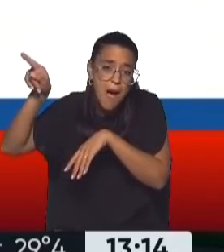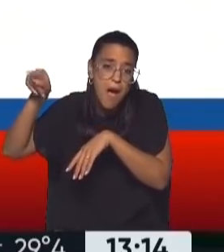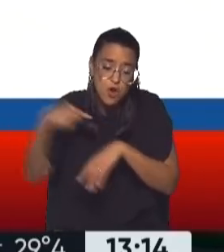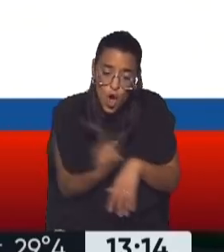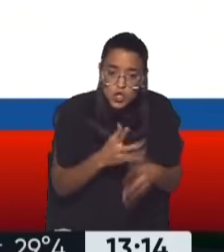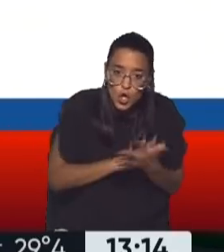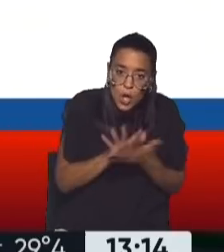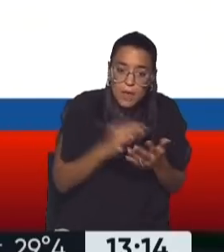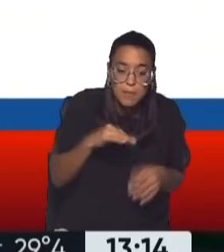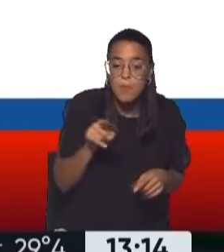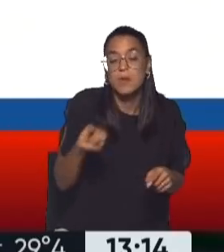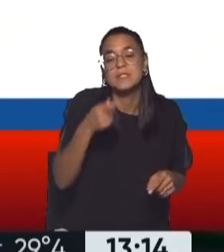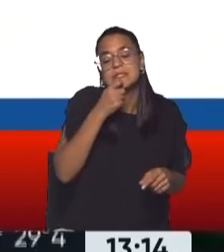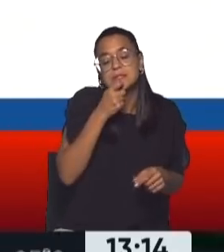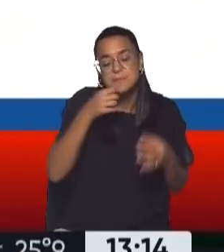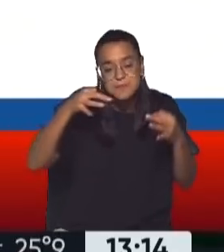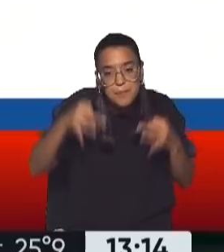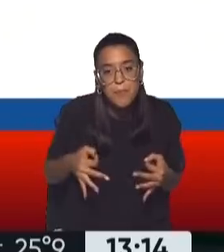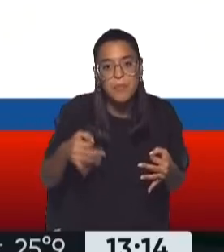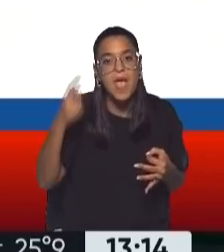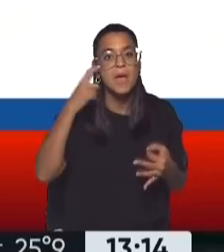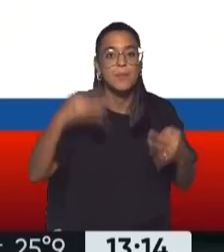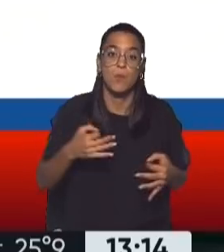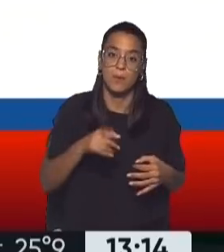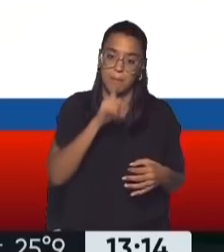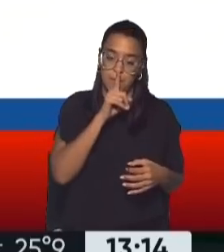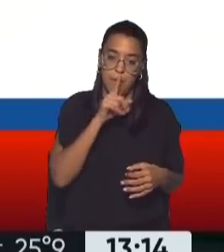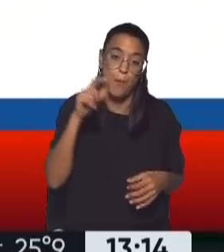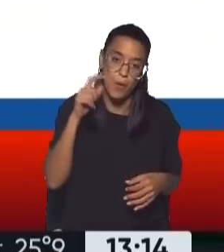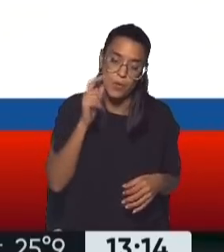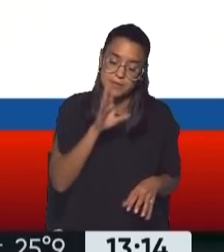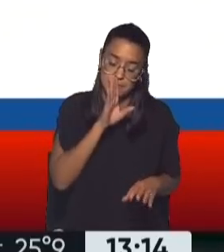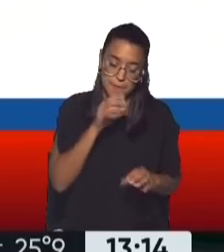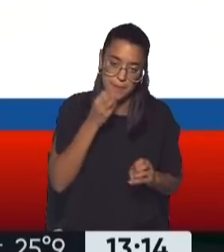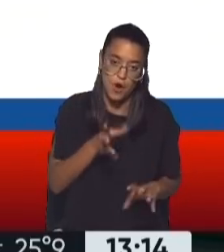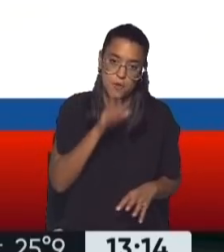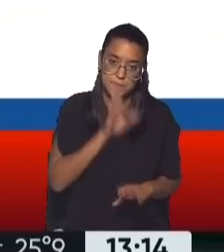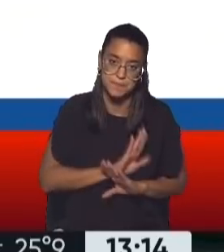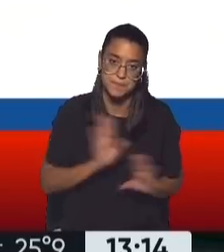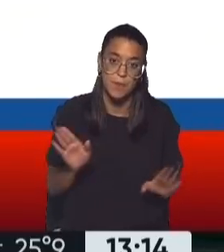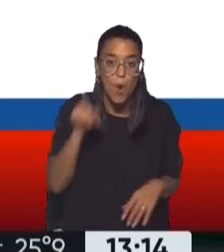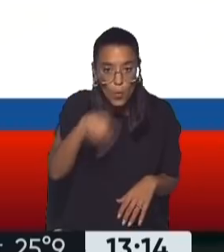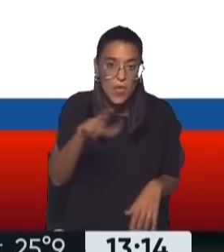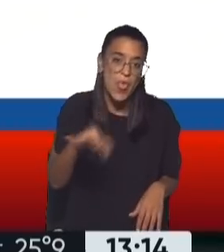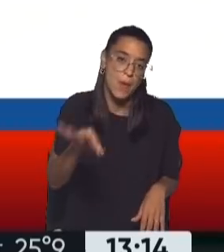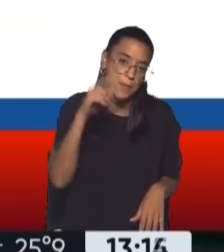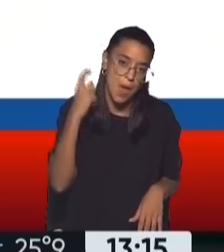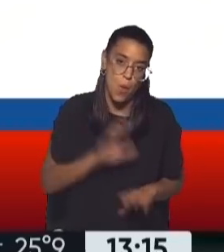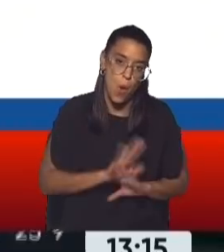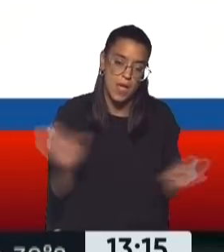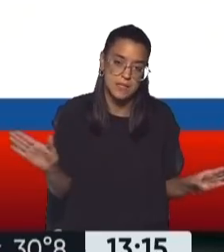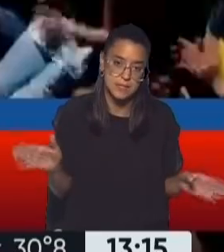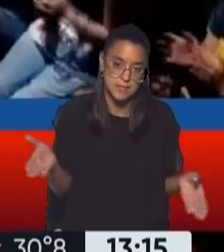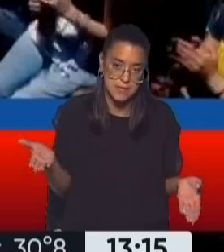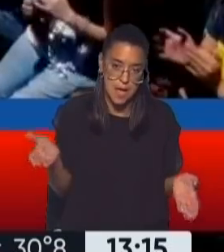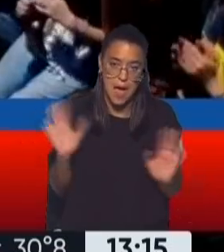Y si no lo hacen por honestidad intelectual, aunque sea callen por vergüenza. Porque vergüenza debería darle lo que fueron